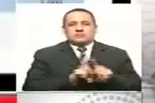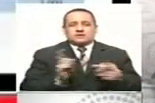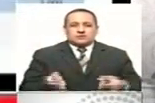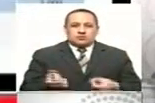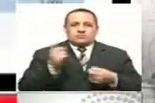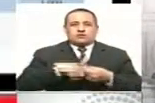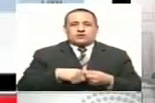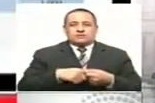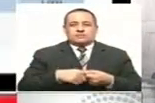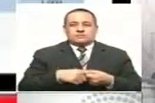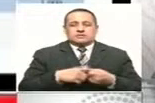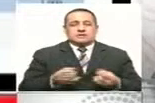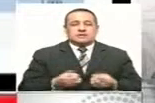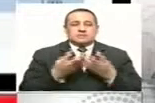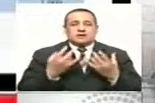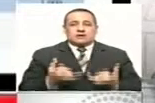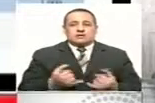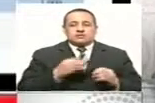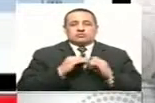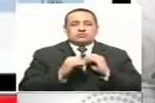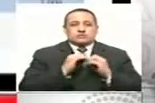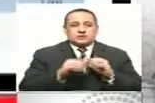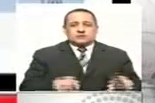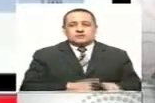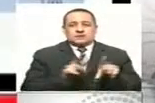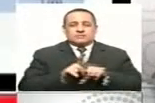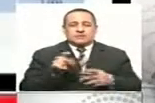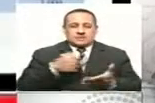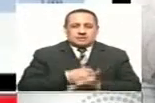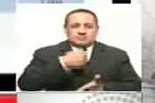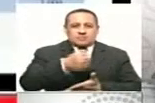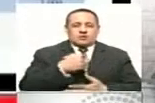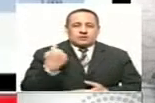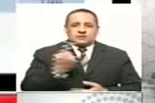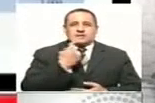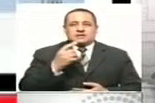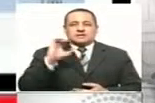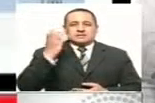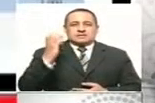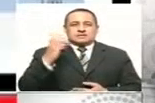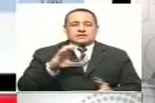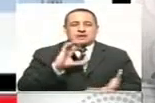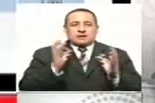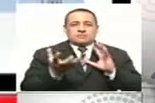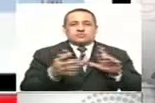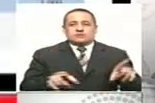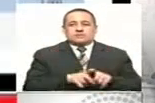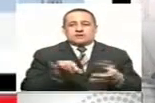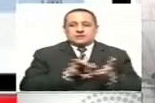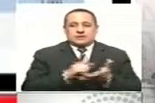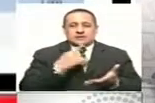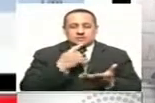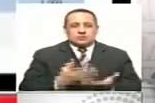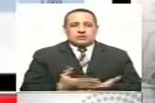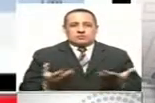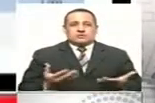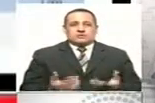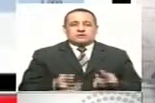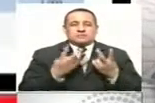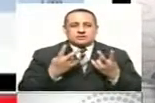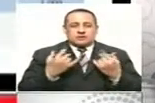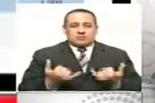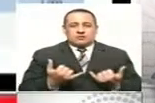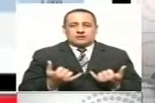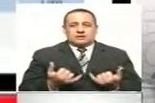incorporados. Y bueno, implementar también el Fondo Nacional de Ciencia, Tecnología e Innovación, que es el instrumento, digamos,